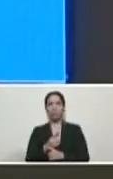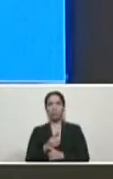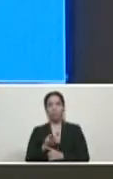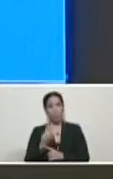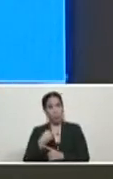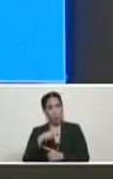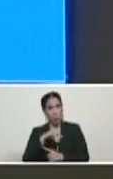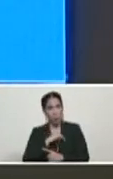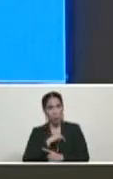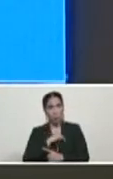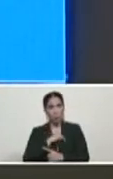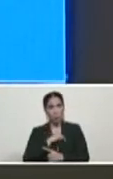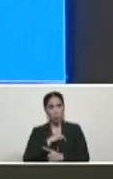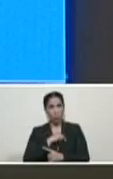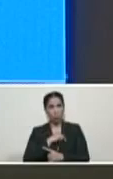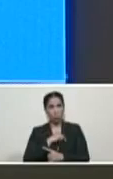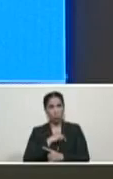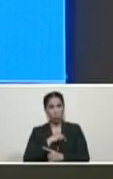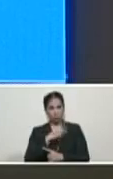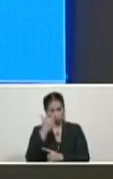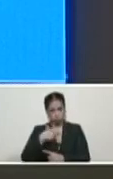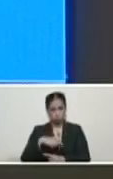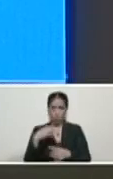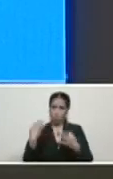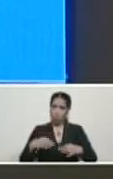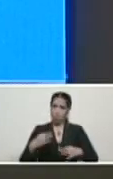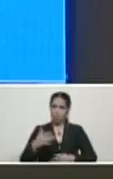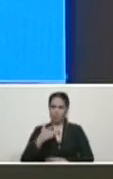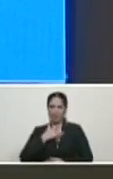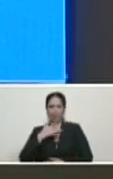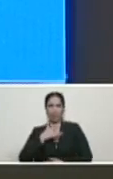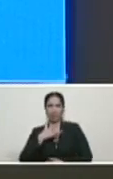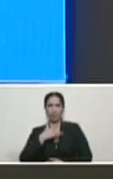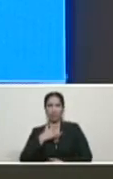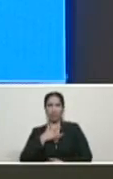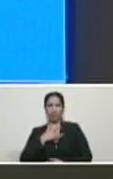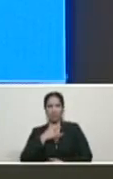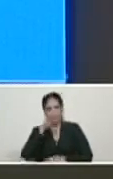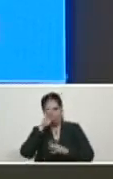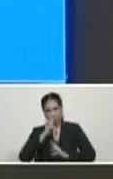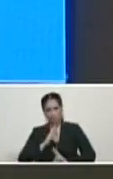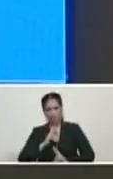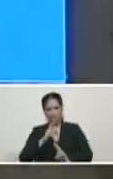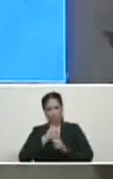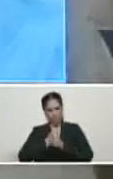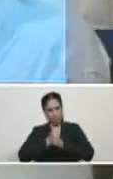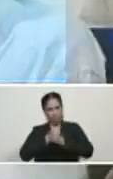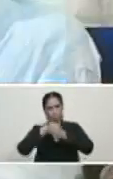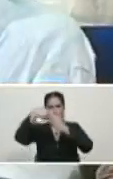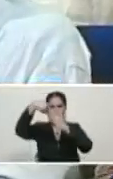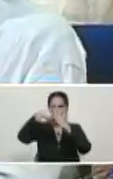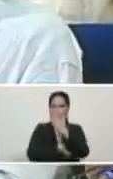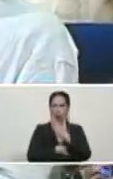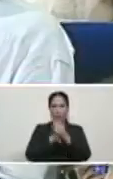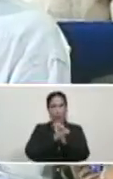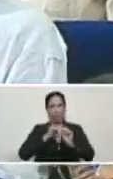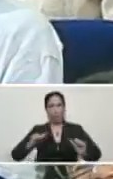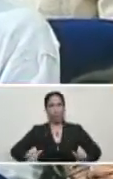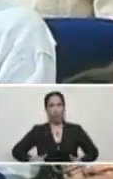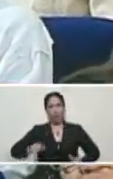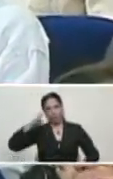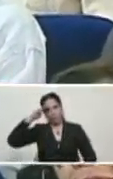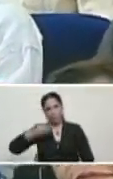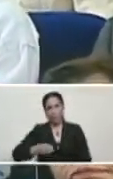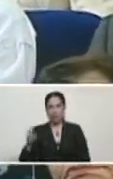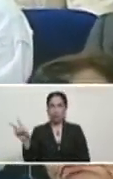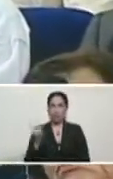Nosotros los civiles, sentir, respetar y amar profundamente a la Fuerza Militar